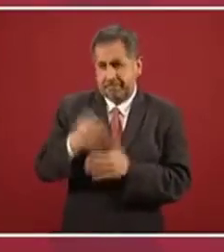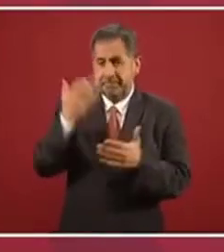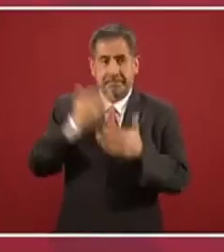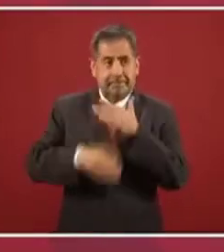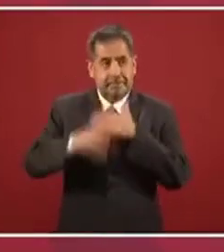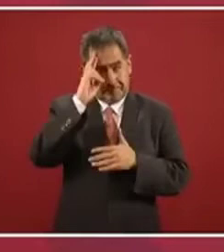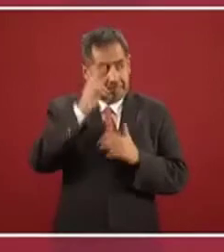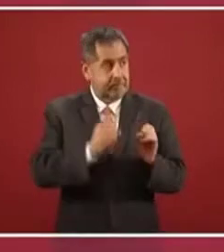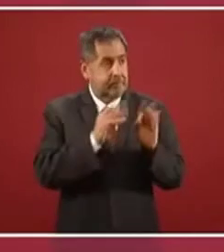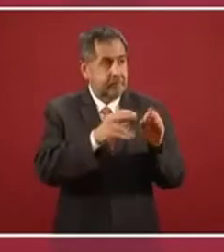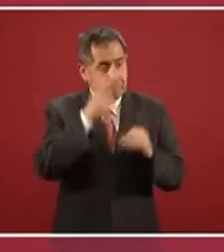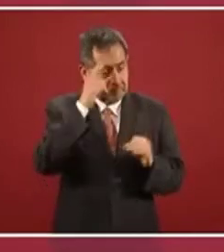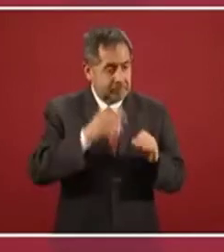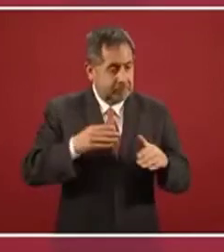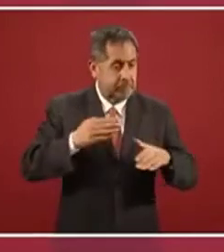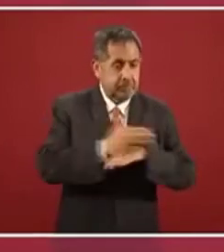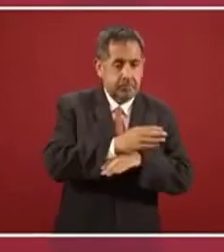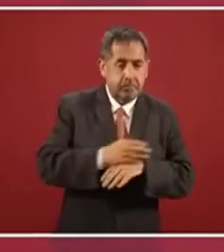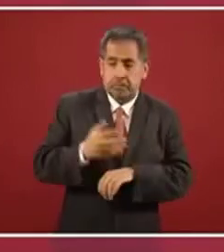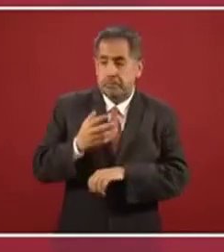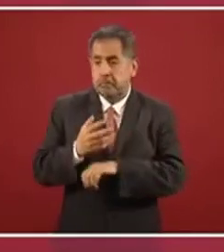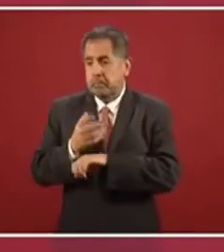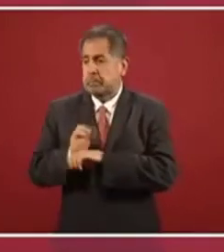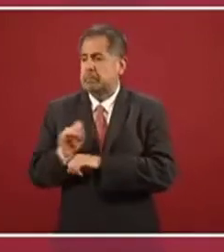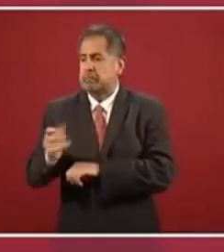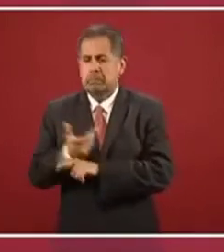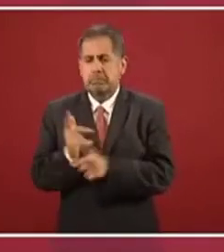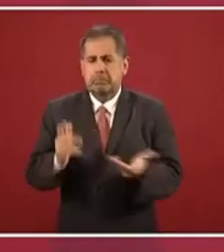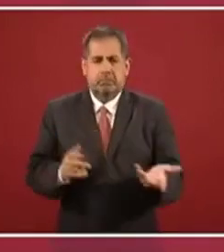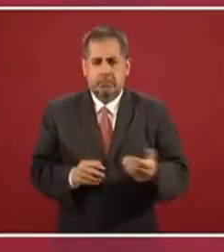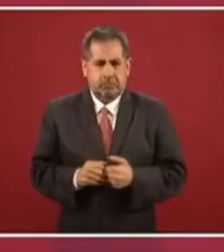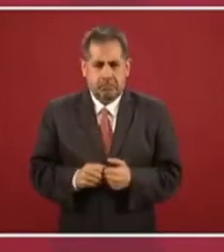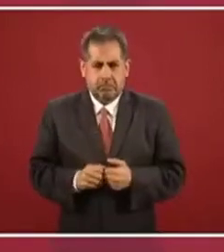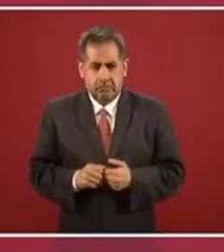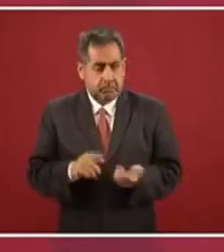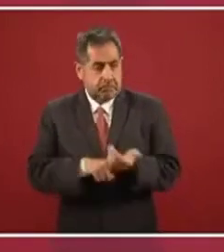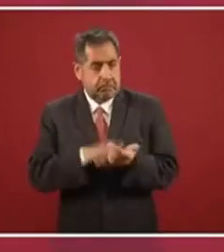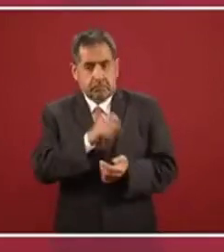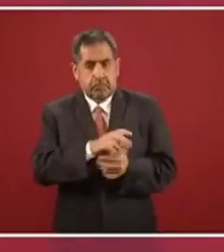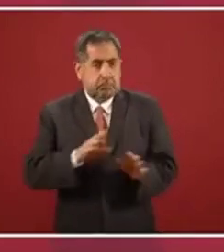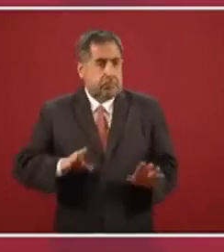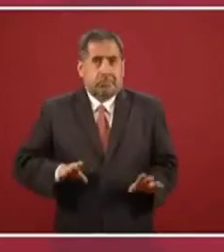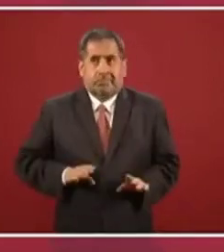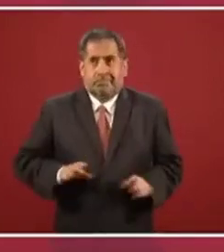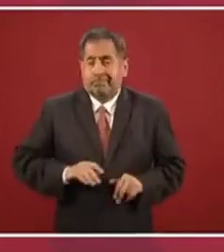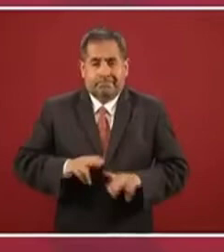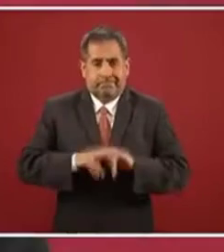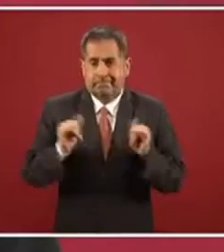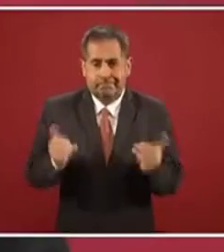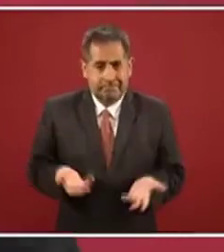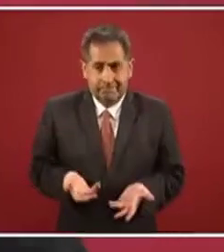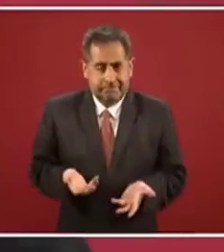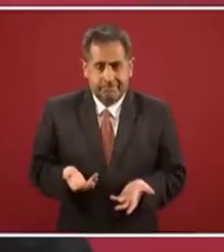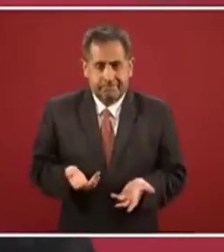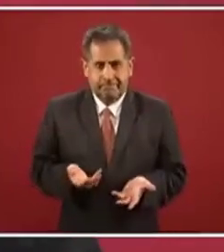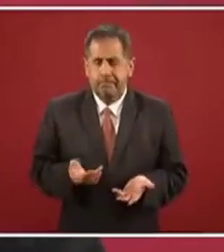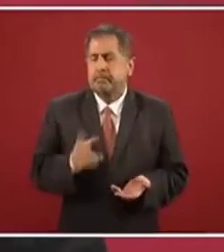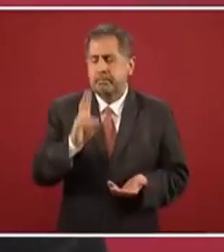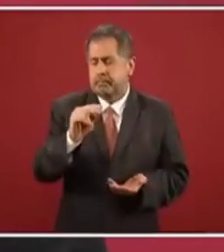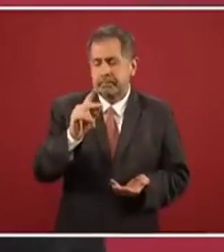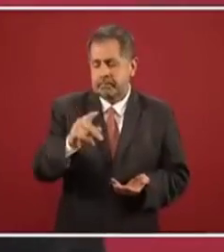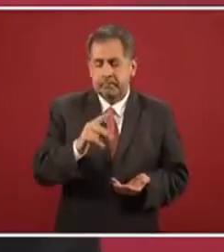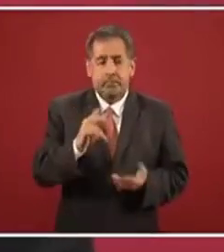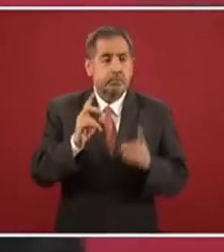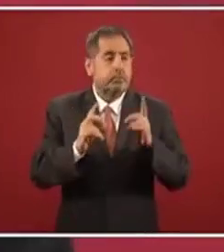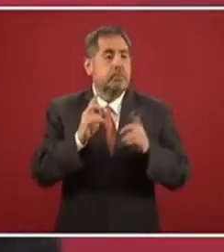diplomático de México, eso lo dudo mucho. Para empezar, porque no les convendría a ellos mismos ni a ningún otro país. Entonces, dudo mucho que Estados Unidos estuviera